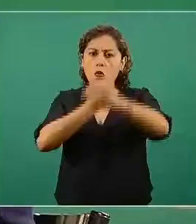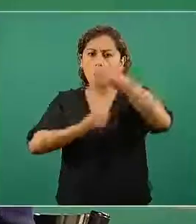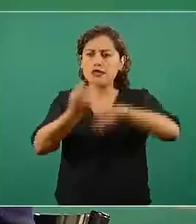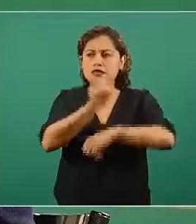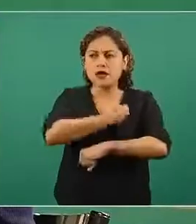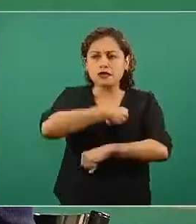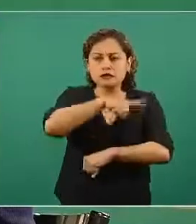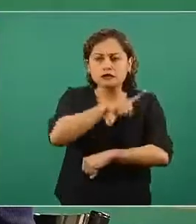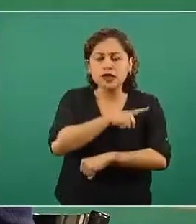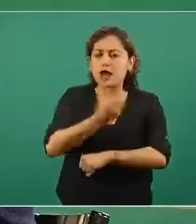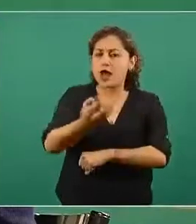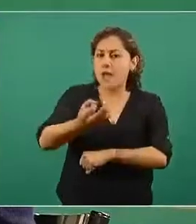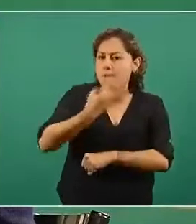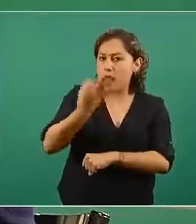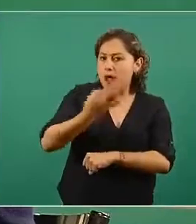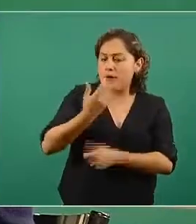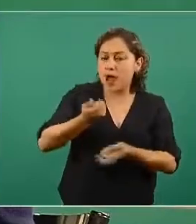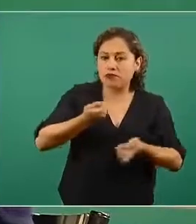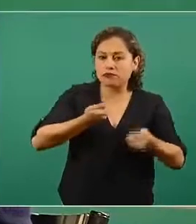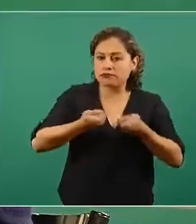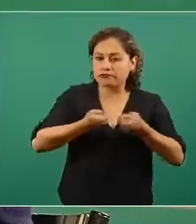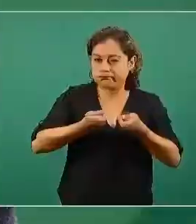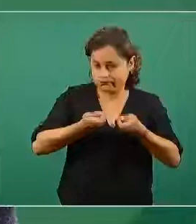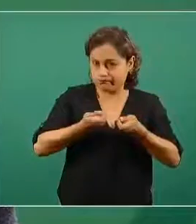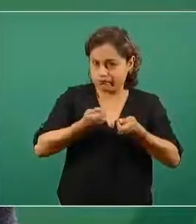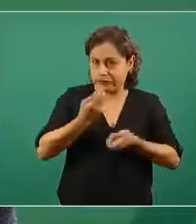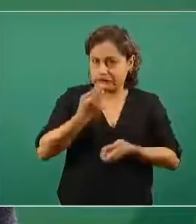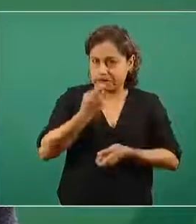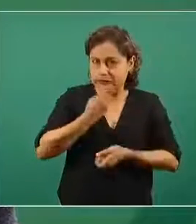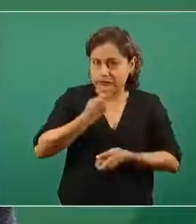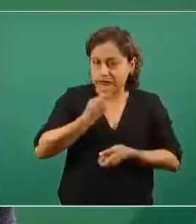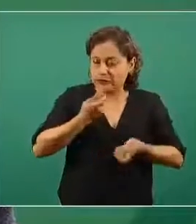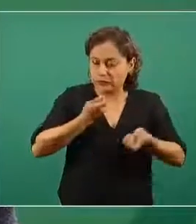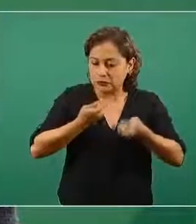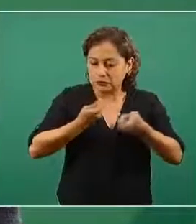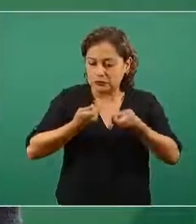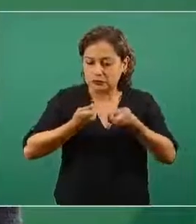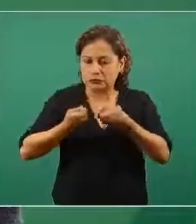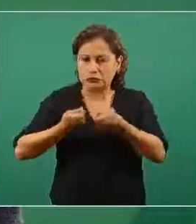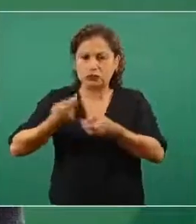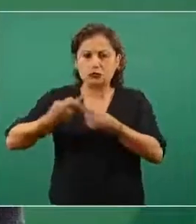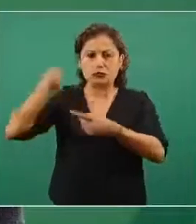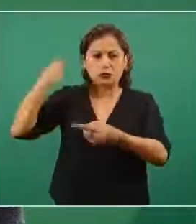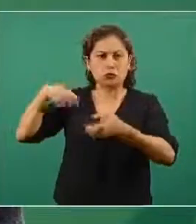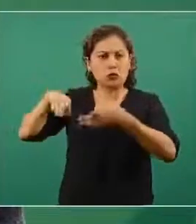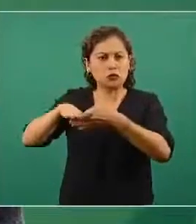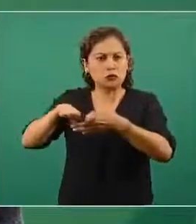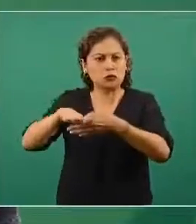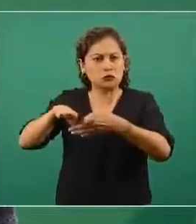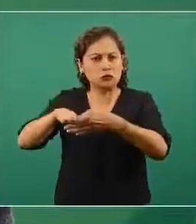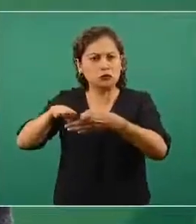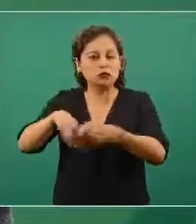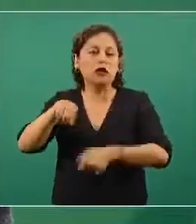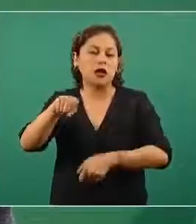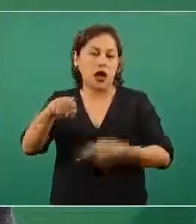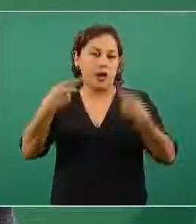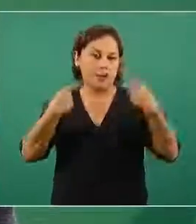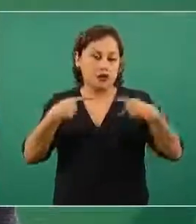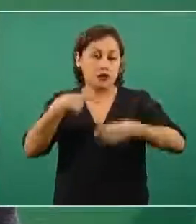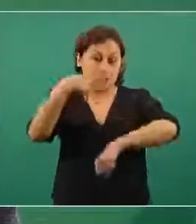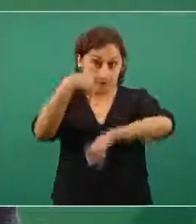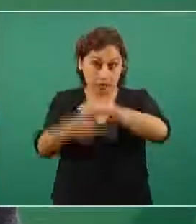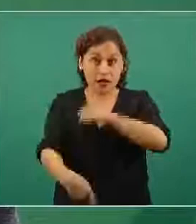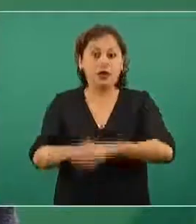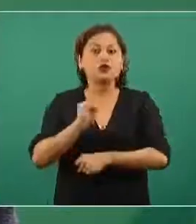de glucosa controlados y estables, pues entonces, a pesar de ser diabética o conocerse como diabética, el hecho de estar